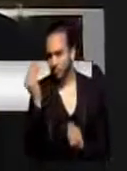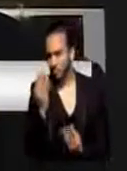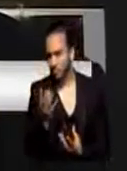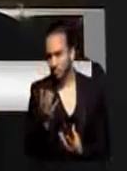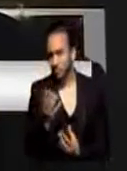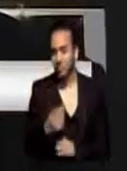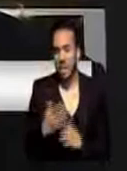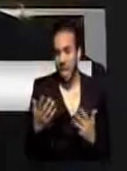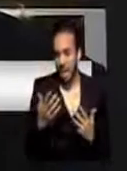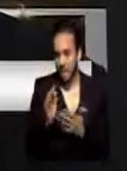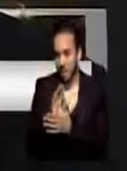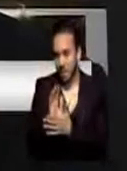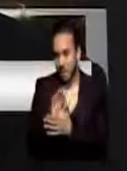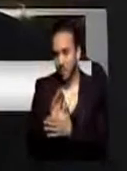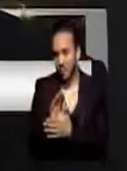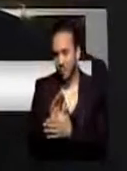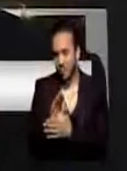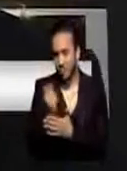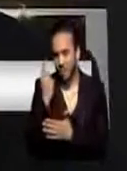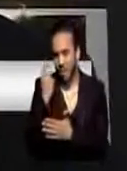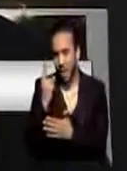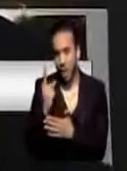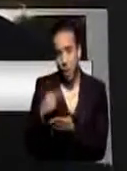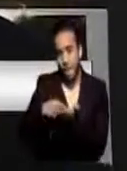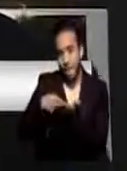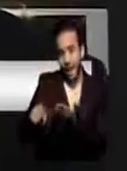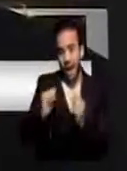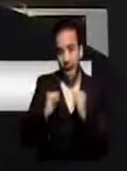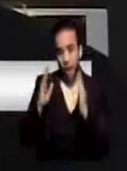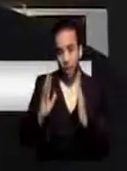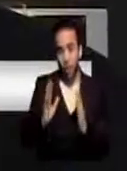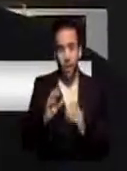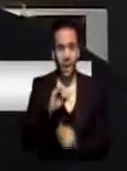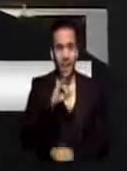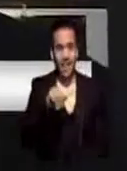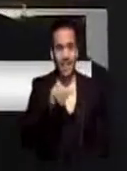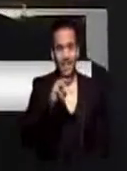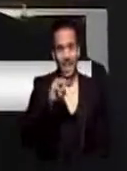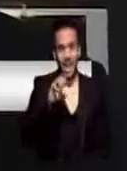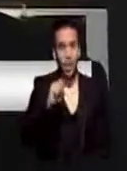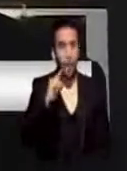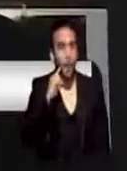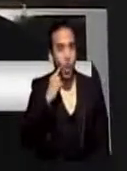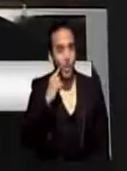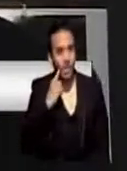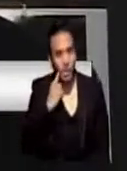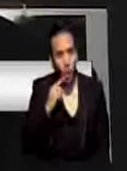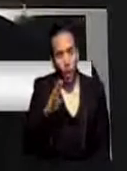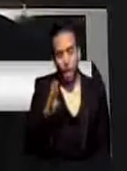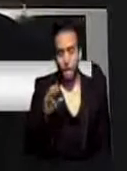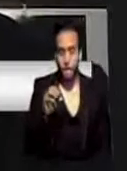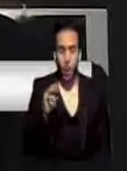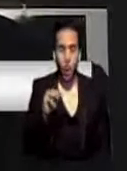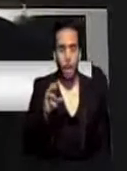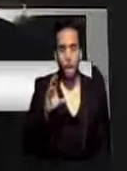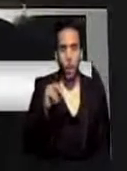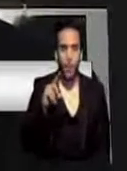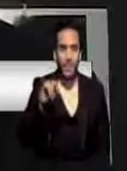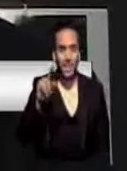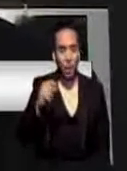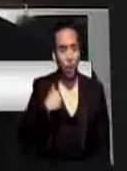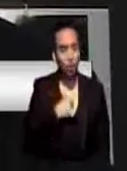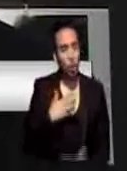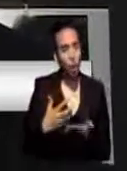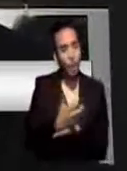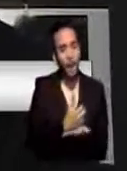películas, la gente, uno le paga a los actores. En el caso de James Bomboncito, pues nosotros le cobrábamos a los actores